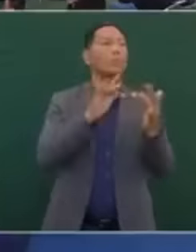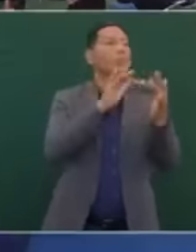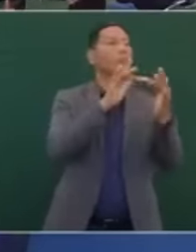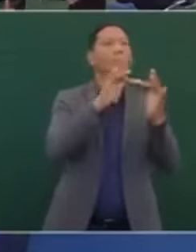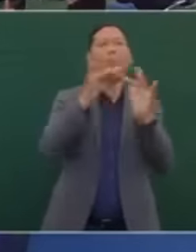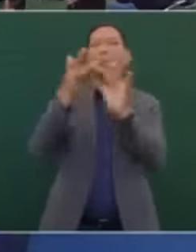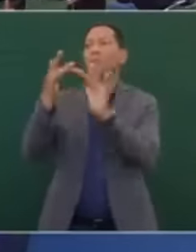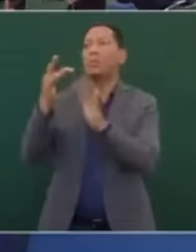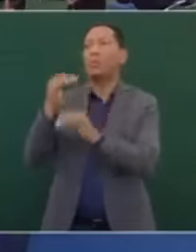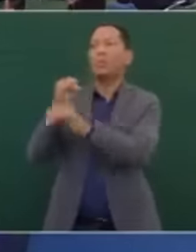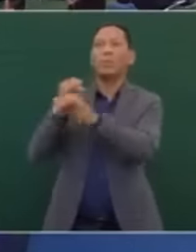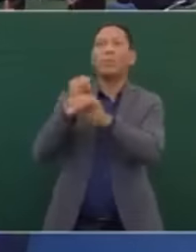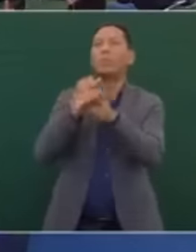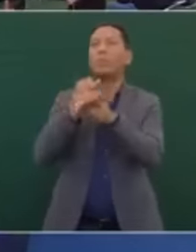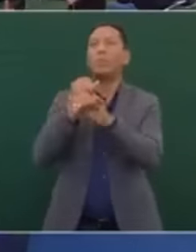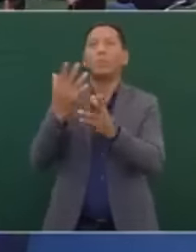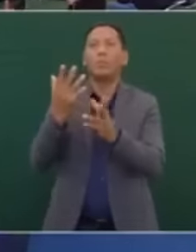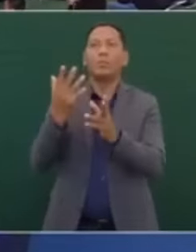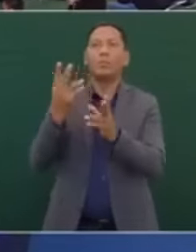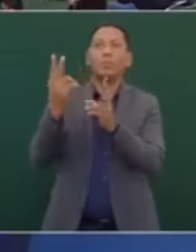capturar la ansiada señal.